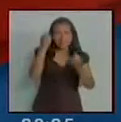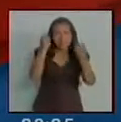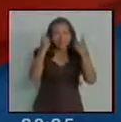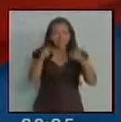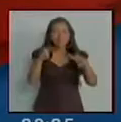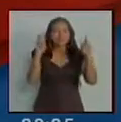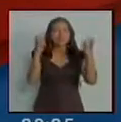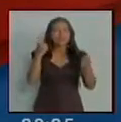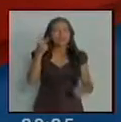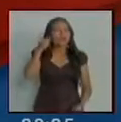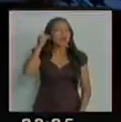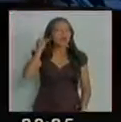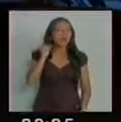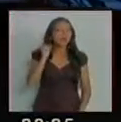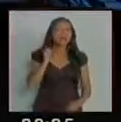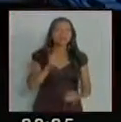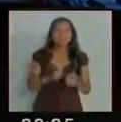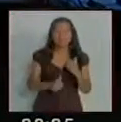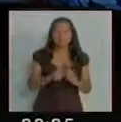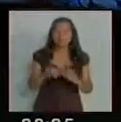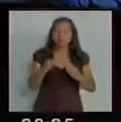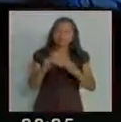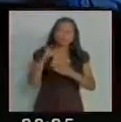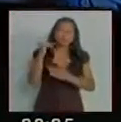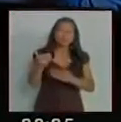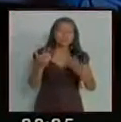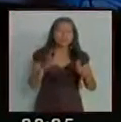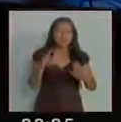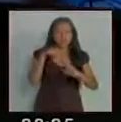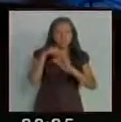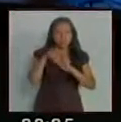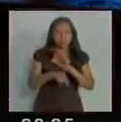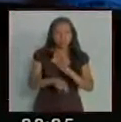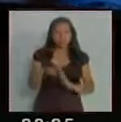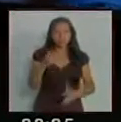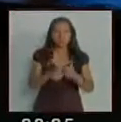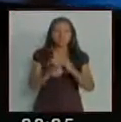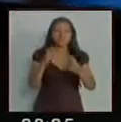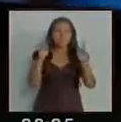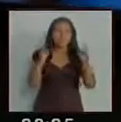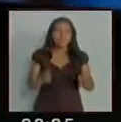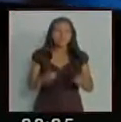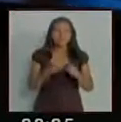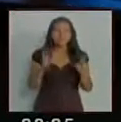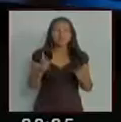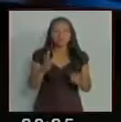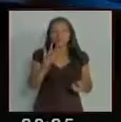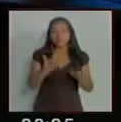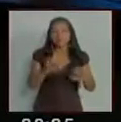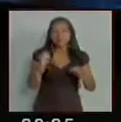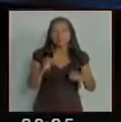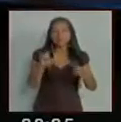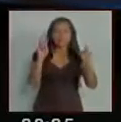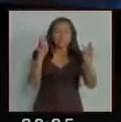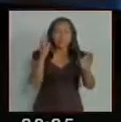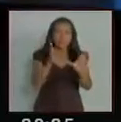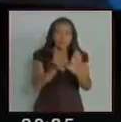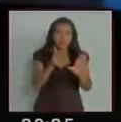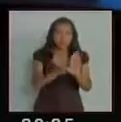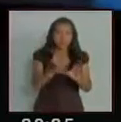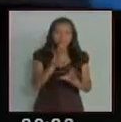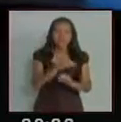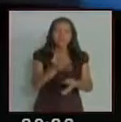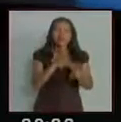que es en realidad la audición. Y en el segundo bloque vamos a estar profundizando acerca de esas consecuencias, que son muchas, que pueden llegar a ser incluso psicológicas, y